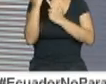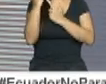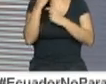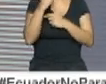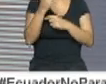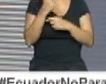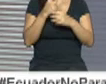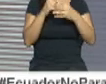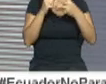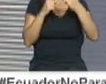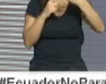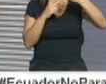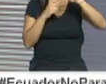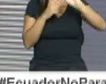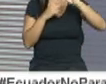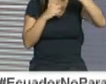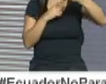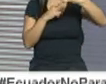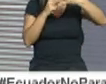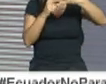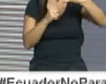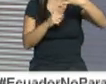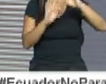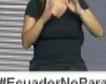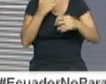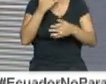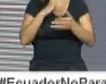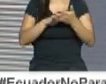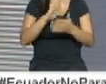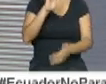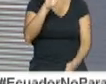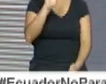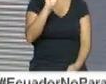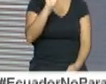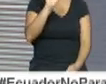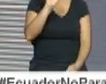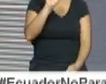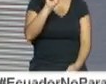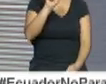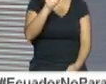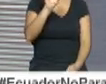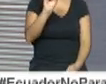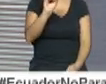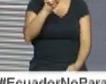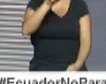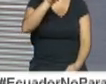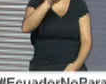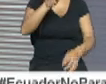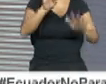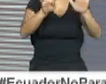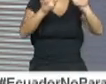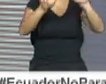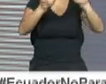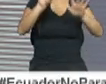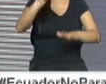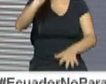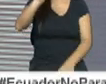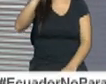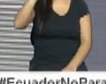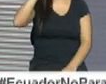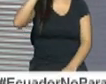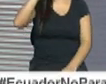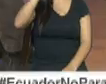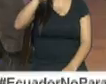cuatro puntos específicos. Por ejemplo, el Taurazo, estamos hablando de 1987, en contra de León Febres